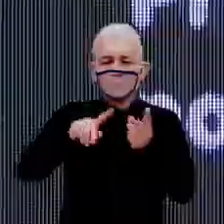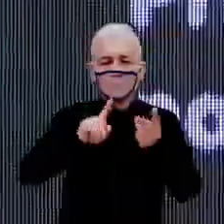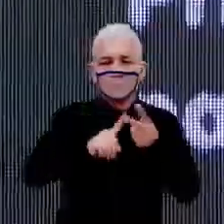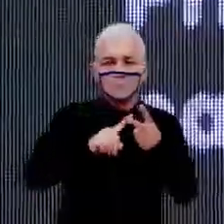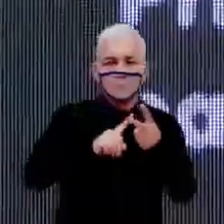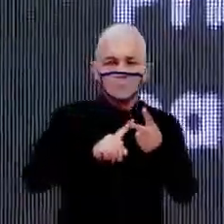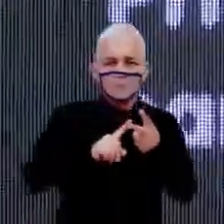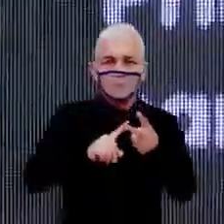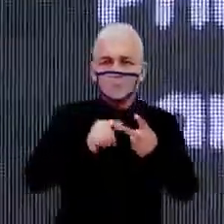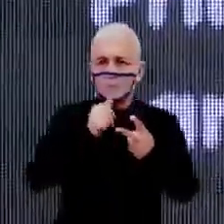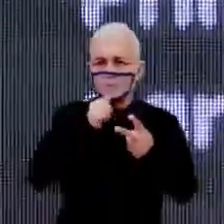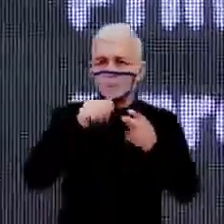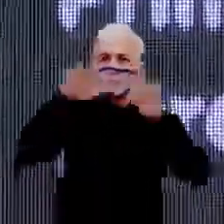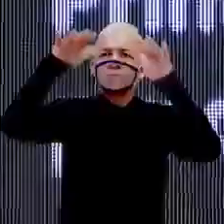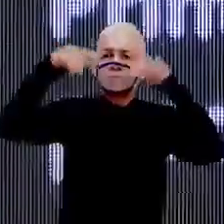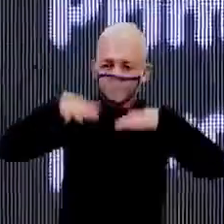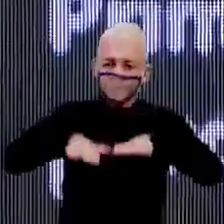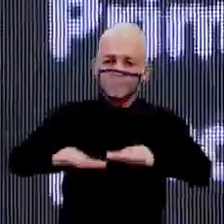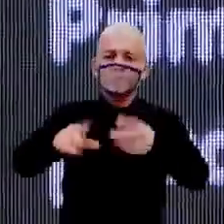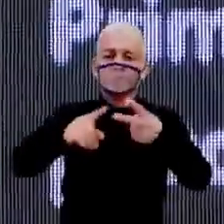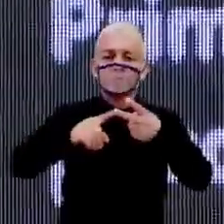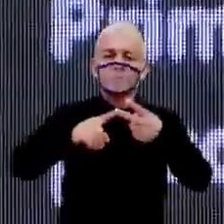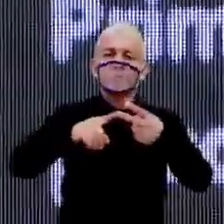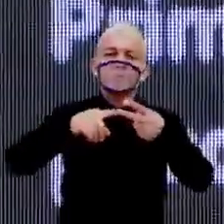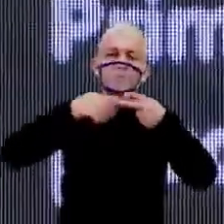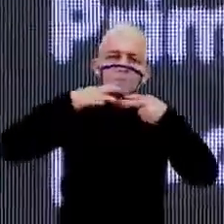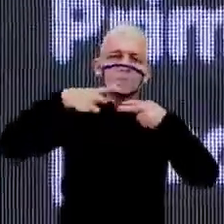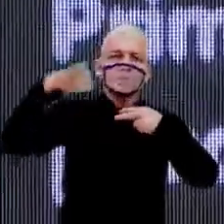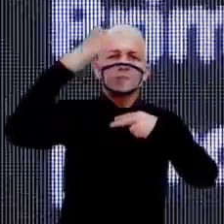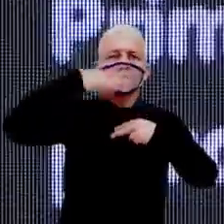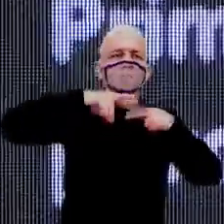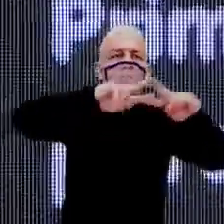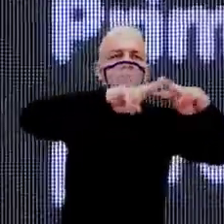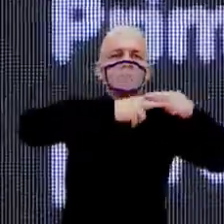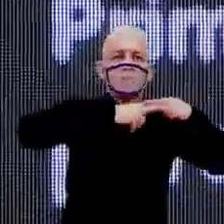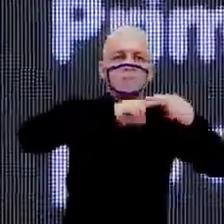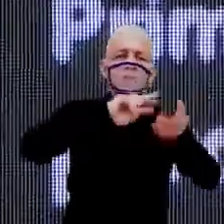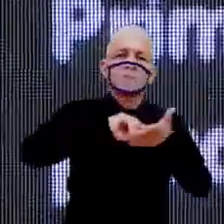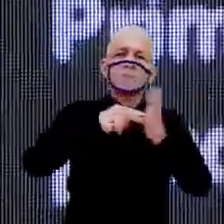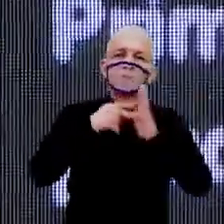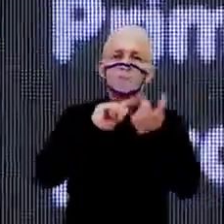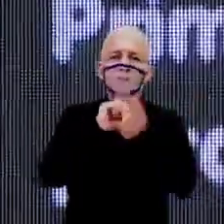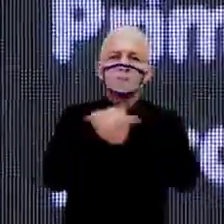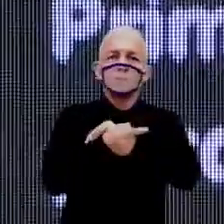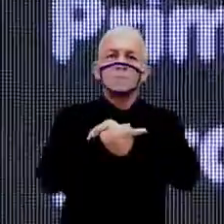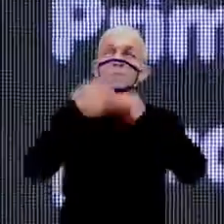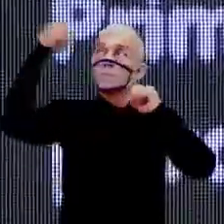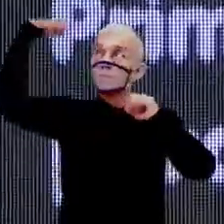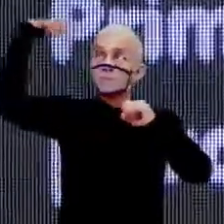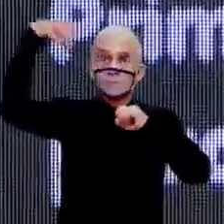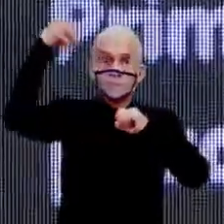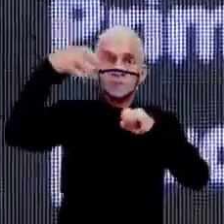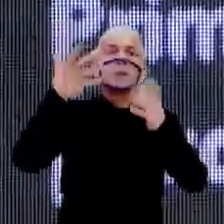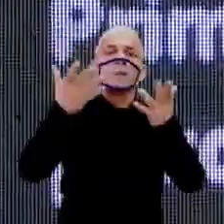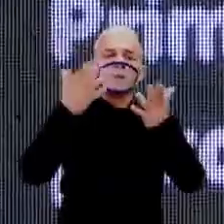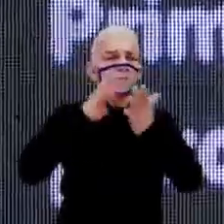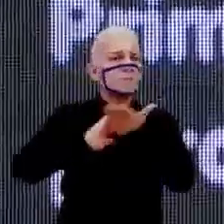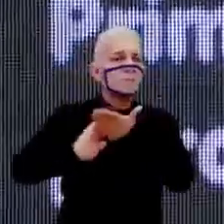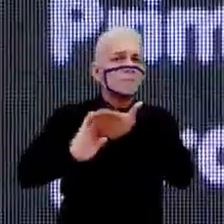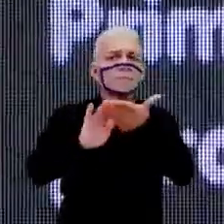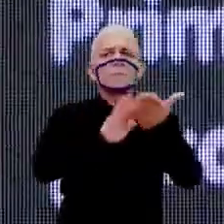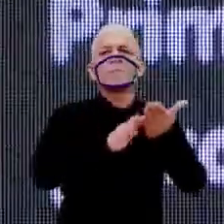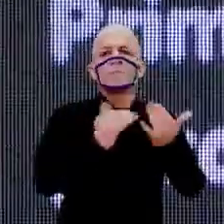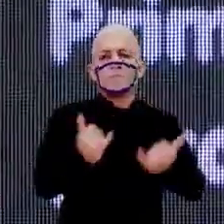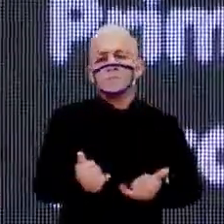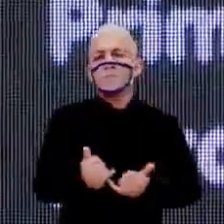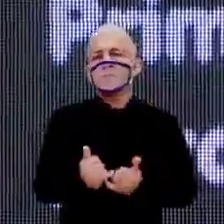canalizados y parques para la gente. Así llegamos a cambiarle la realidad junto con alumbrado público a la mayoría de los barrios. Pero como les